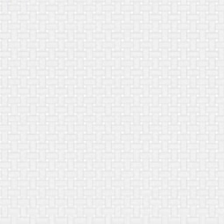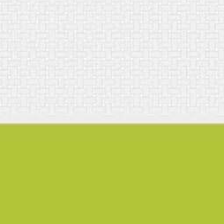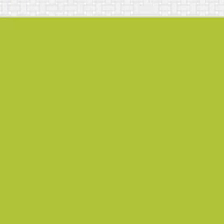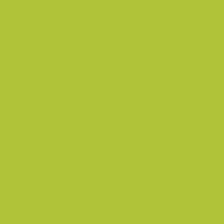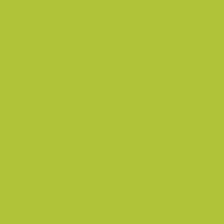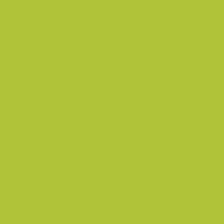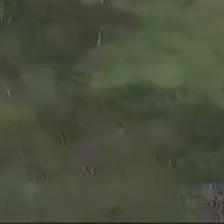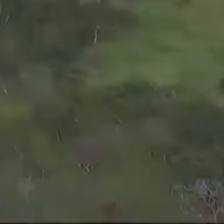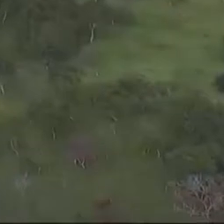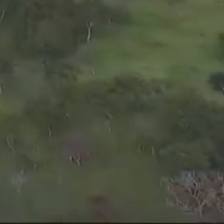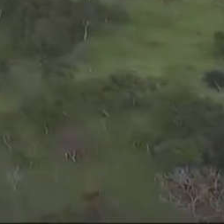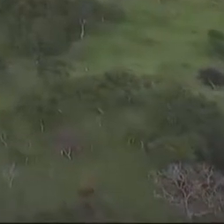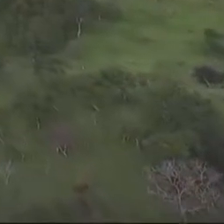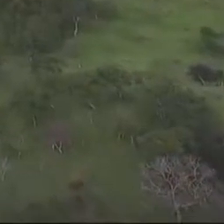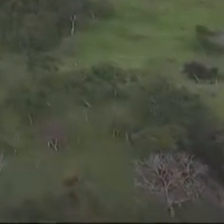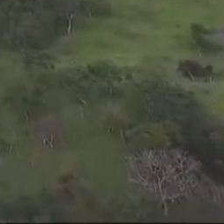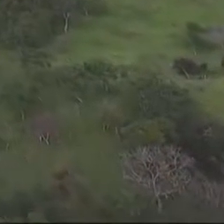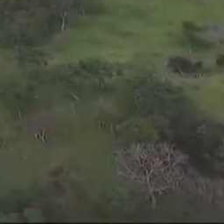canaltro.com.